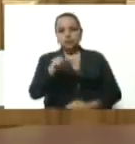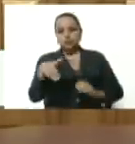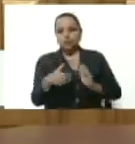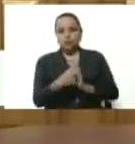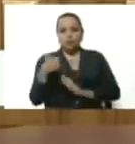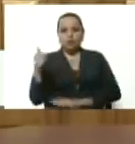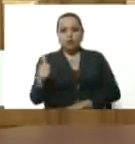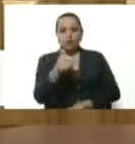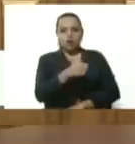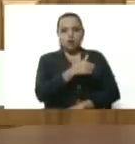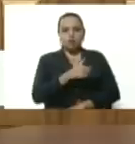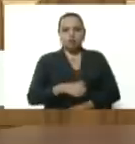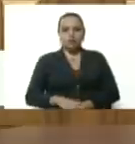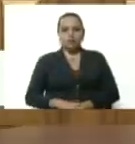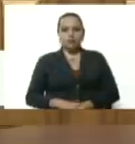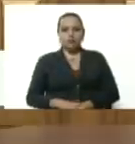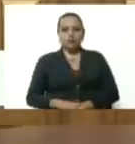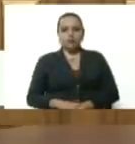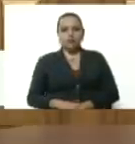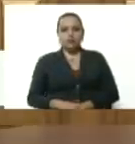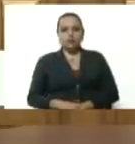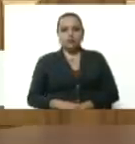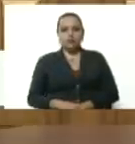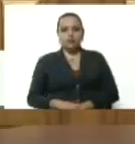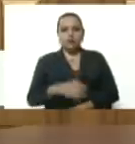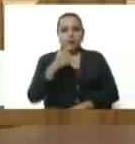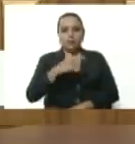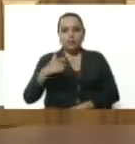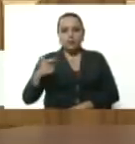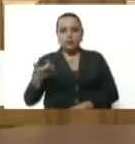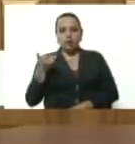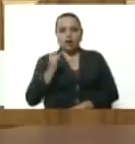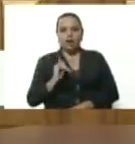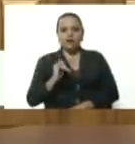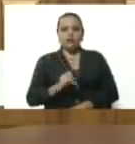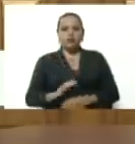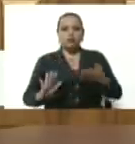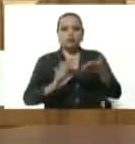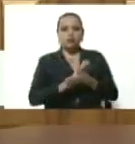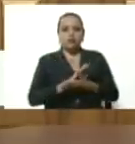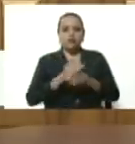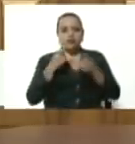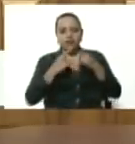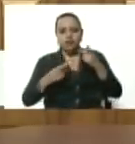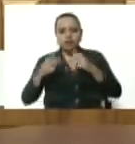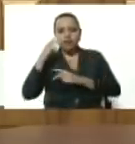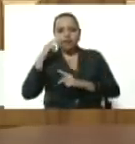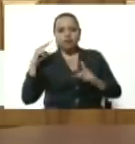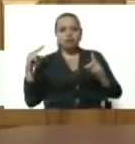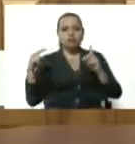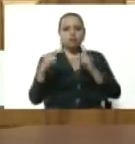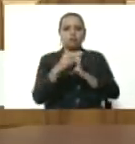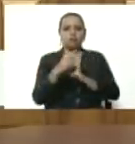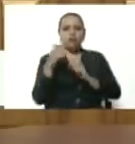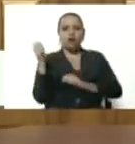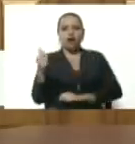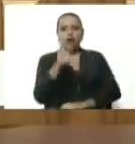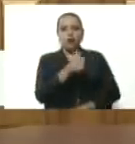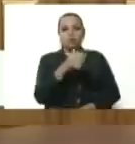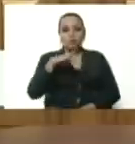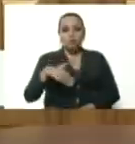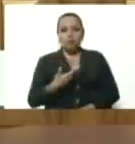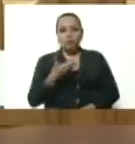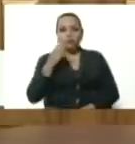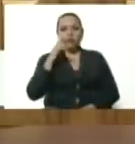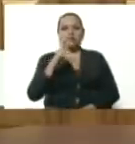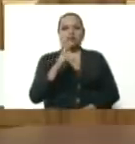cada uno de los integrantes, por supuesto en la perspectiva en la que cada uno pudiera ver, aunque